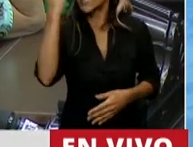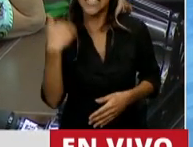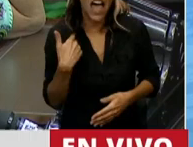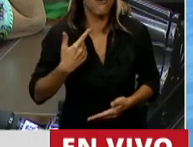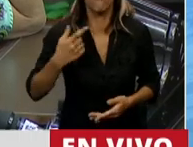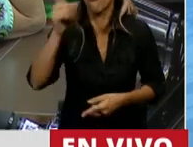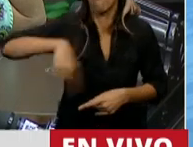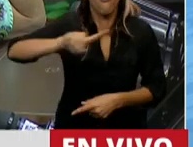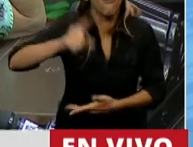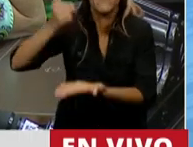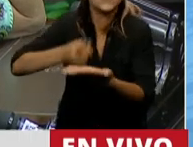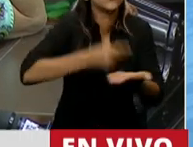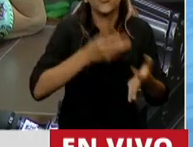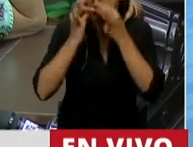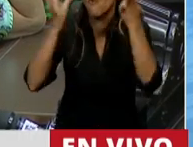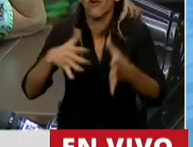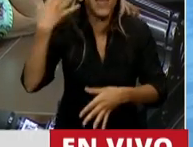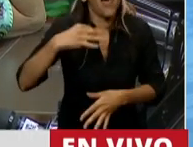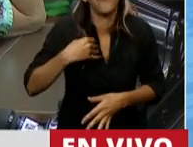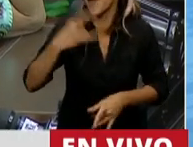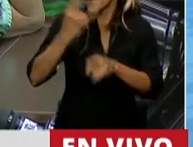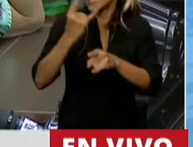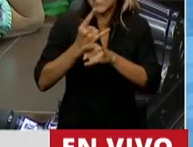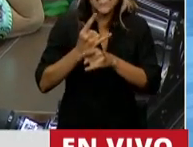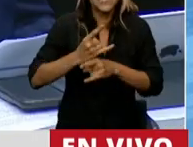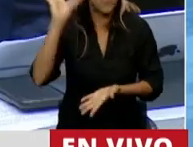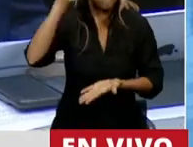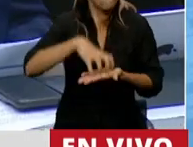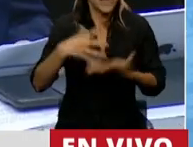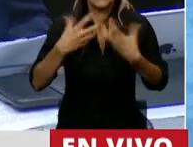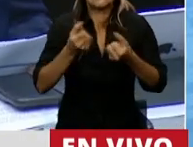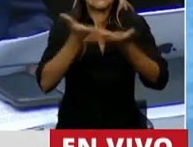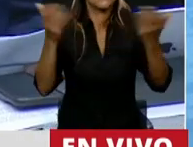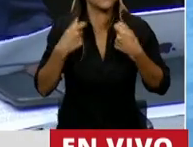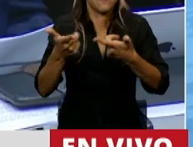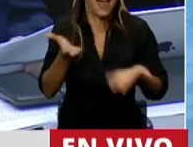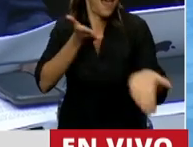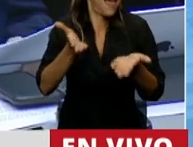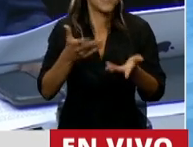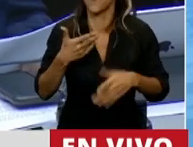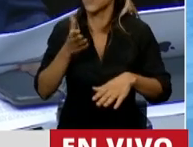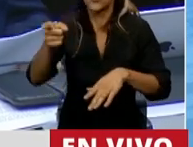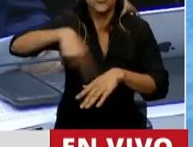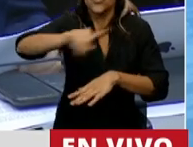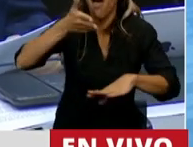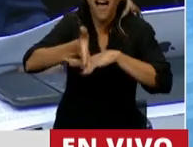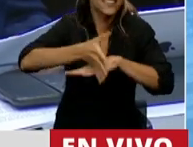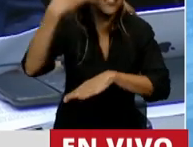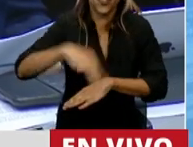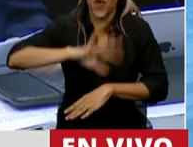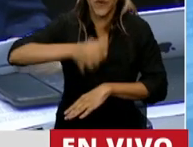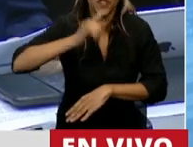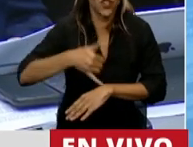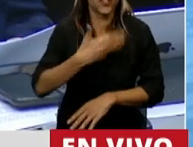sin juzgarla, deberá estar presente a través del servicio de acceso a la salud pública. La Corte al respecto dijo: los Estados son responsables de